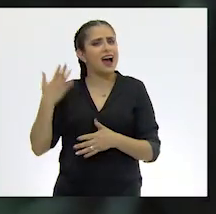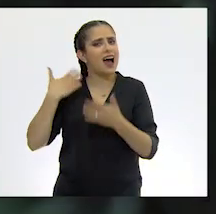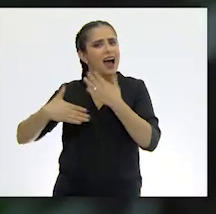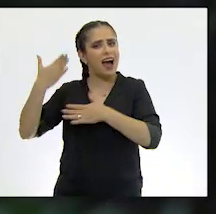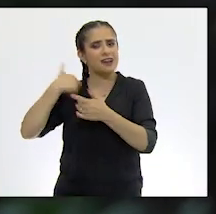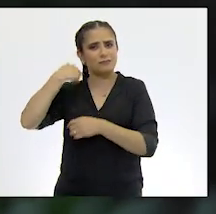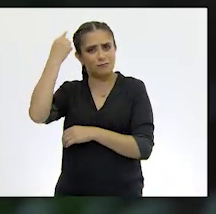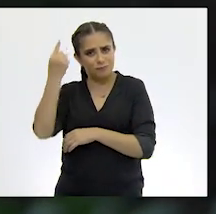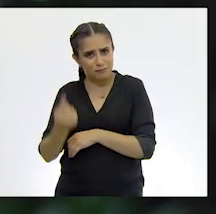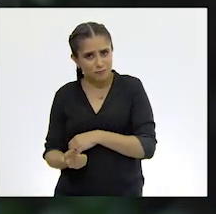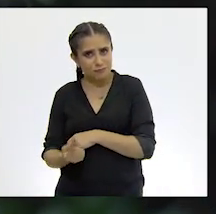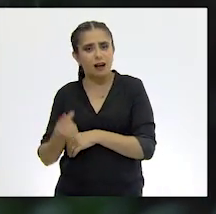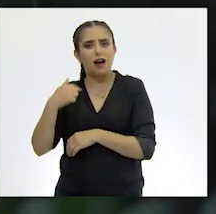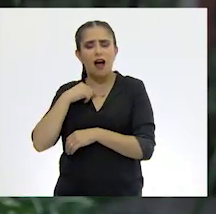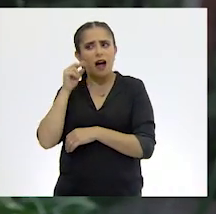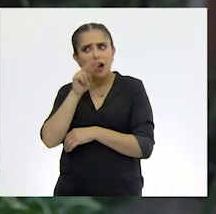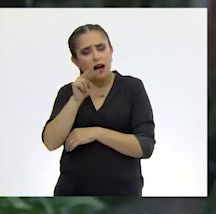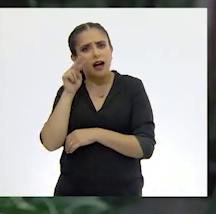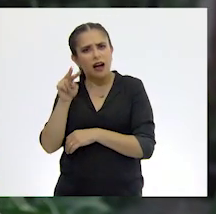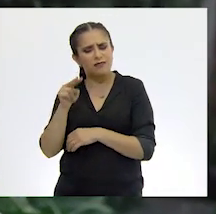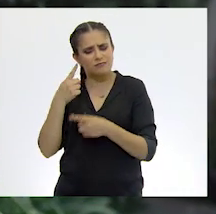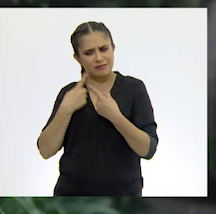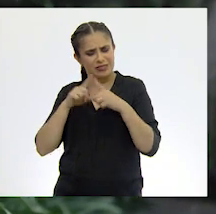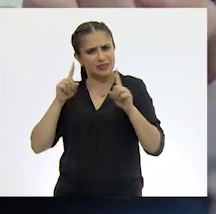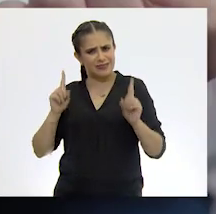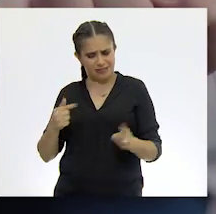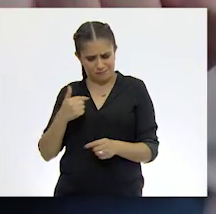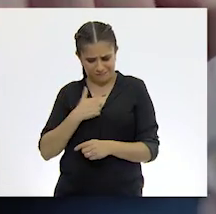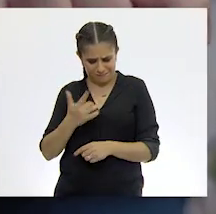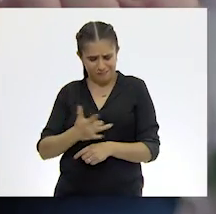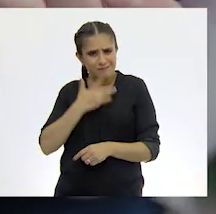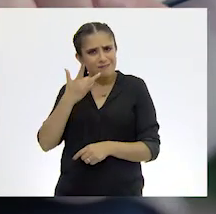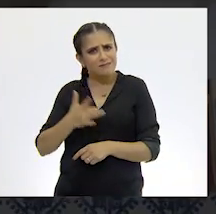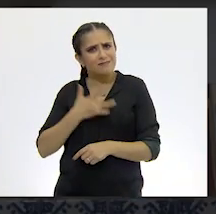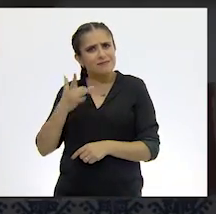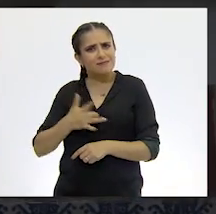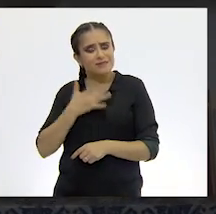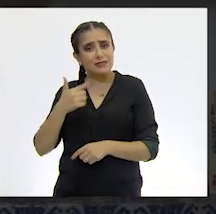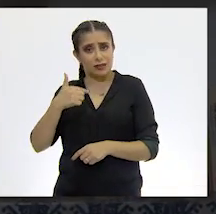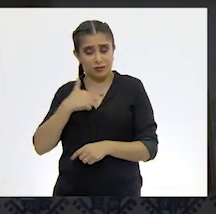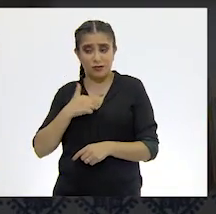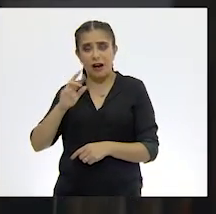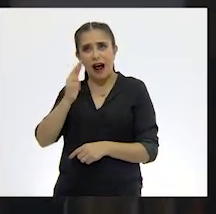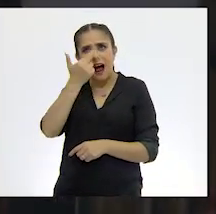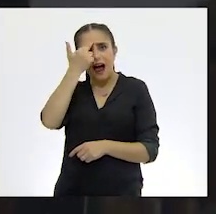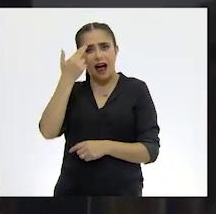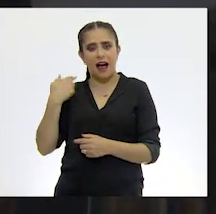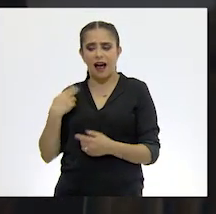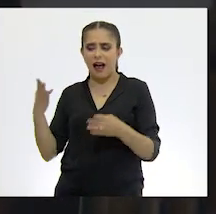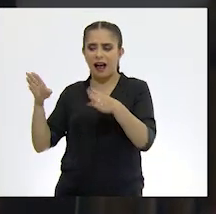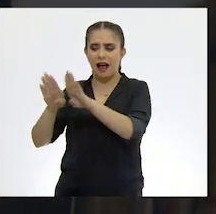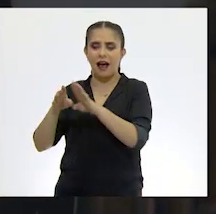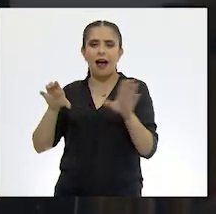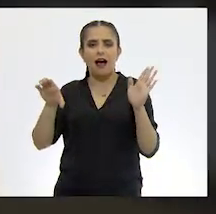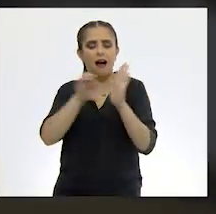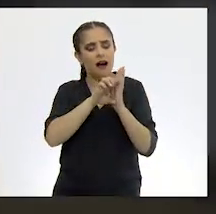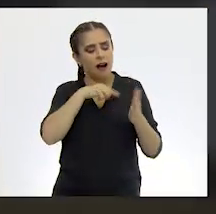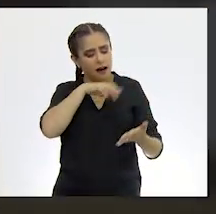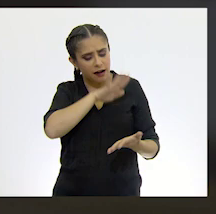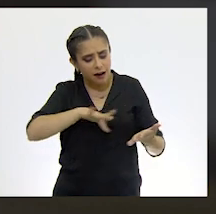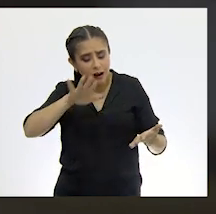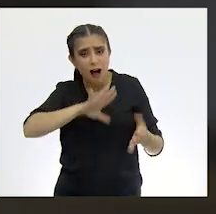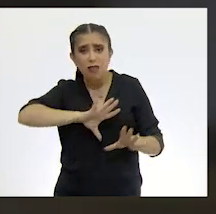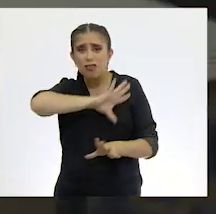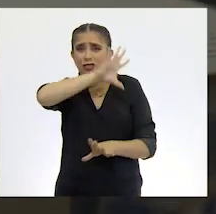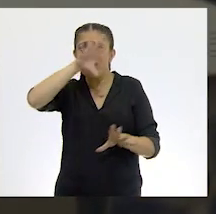era pequeña, sabía que había algo diferente en mí que me encantaba. Me acuerdo cuando me encerraba en mi cuarto y leía todos